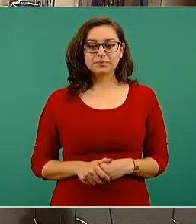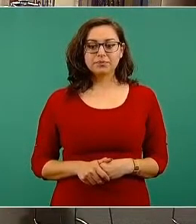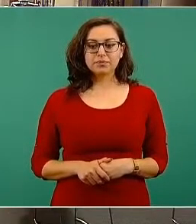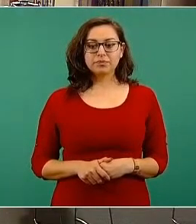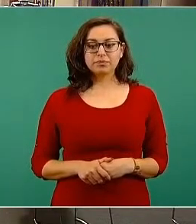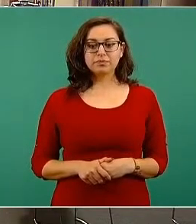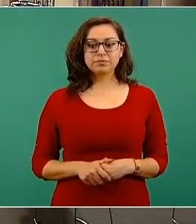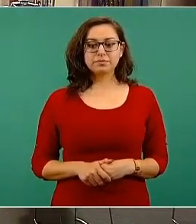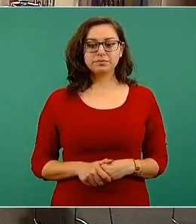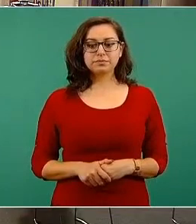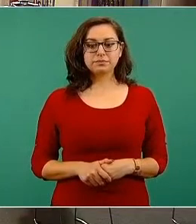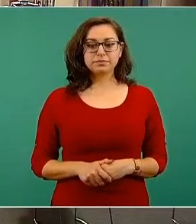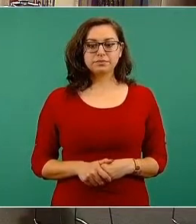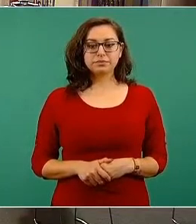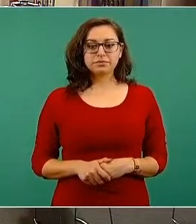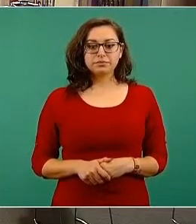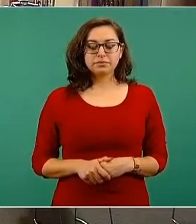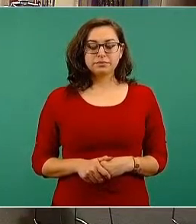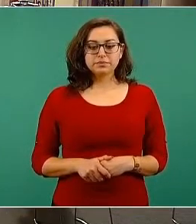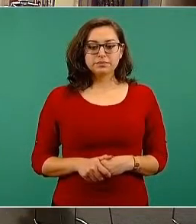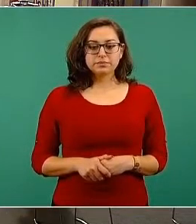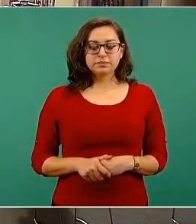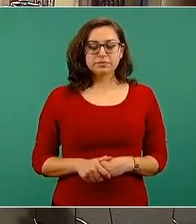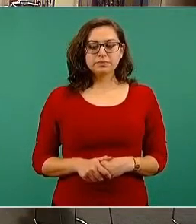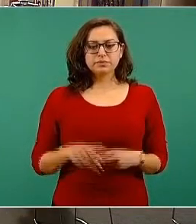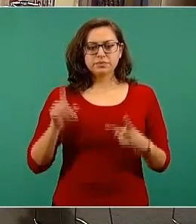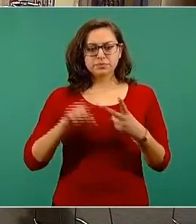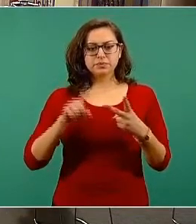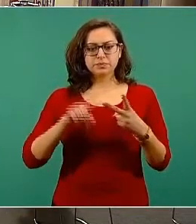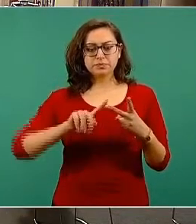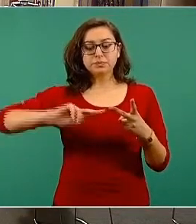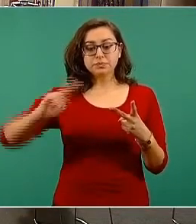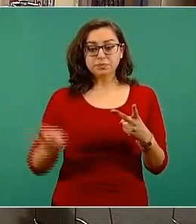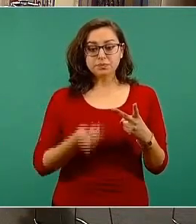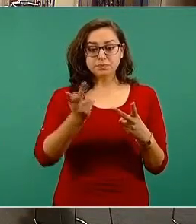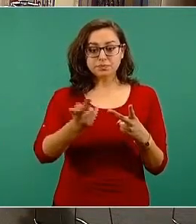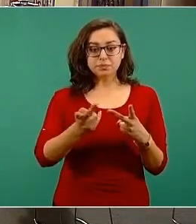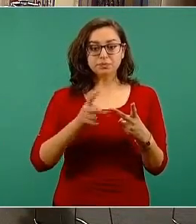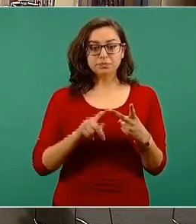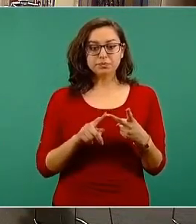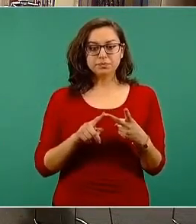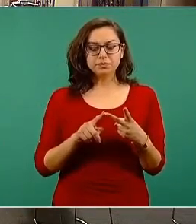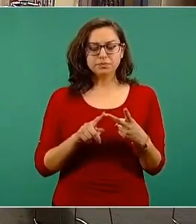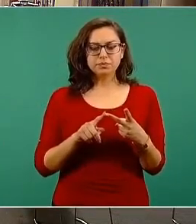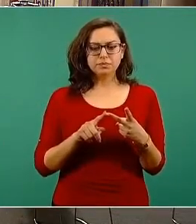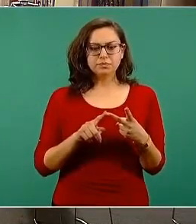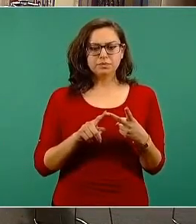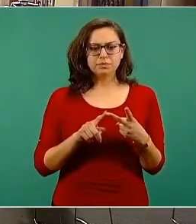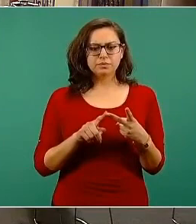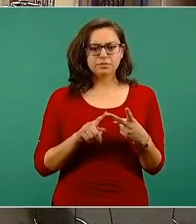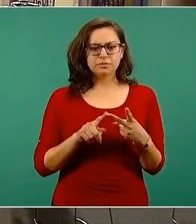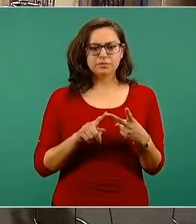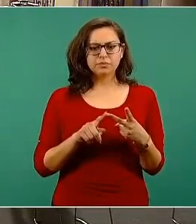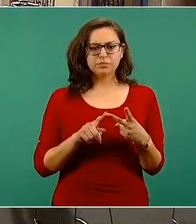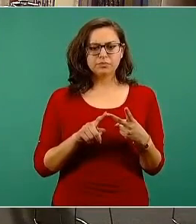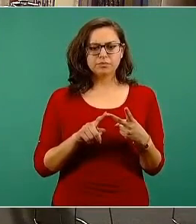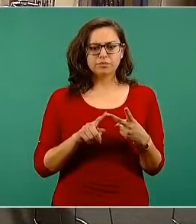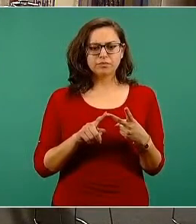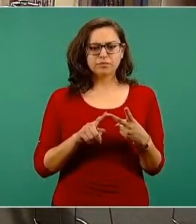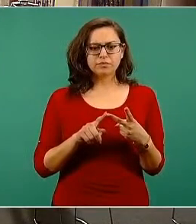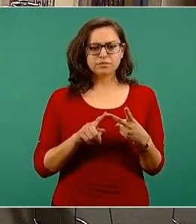En función de la segunda pregunta, estoy solamente recordándola, tiene que